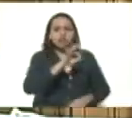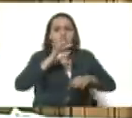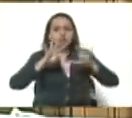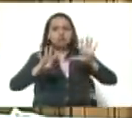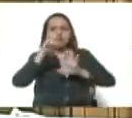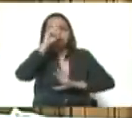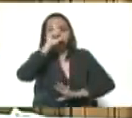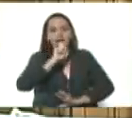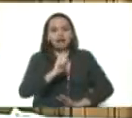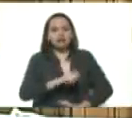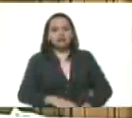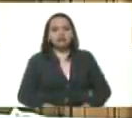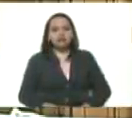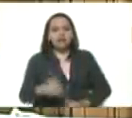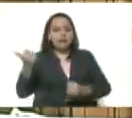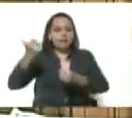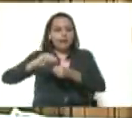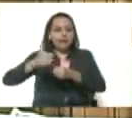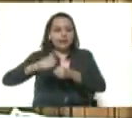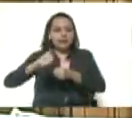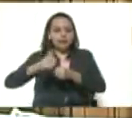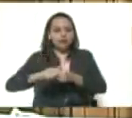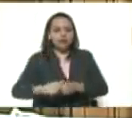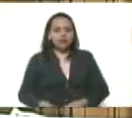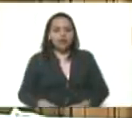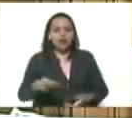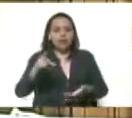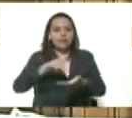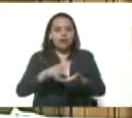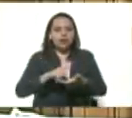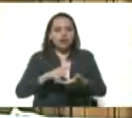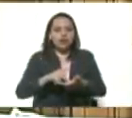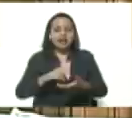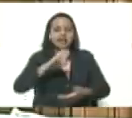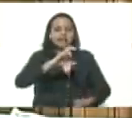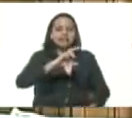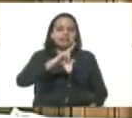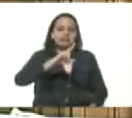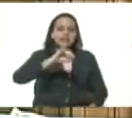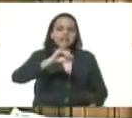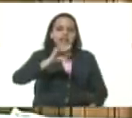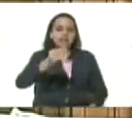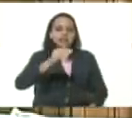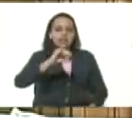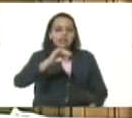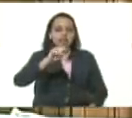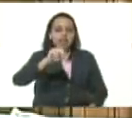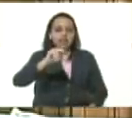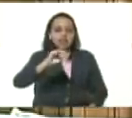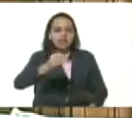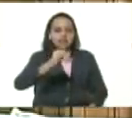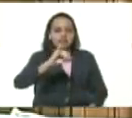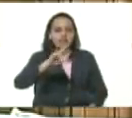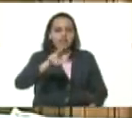años, de Maracaibo, parroquia Chiquinquirá, técnico